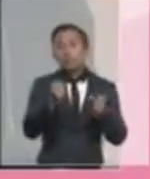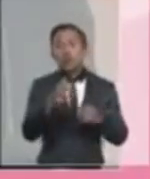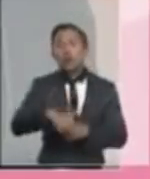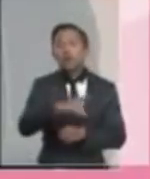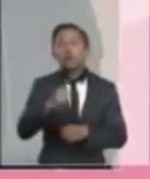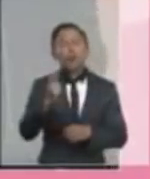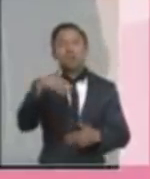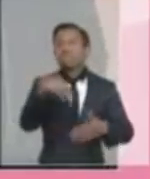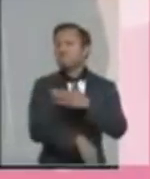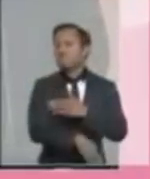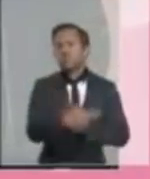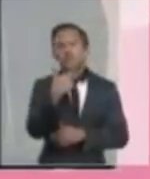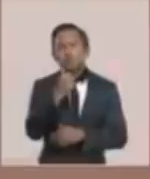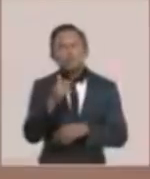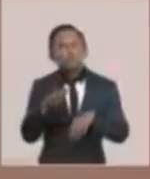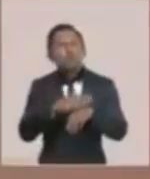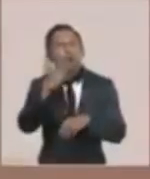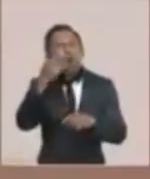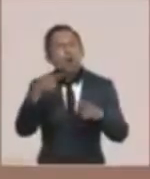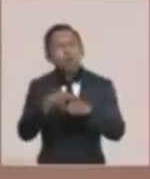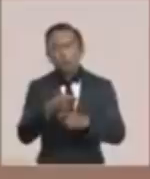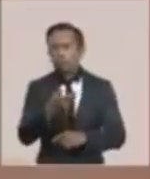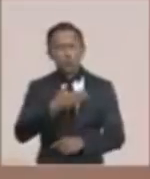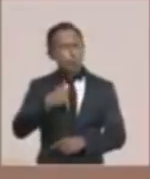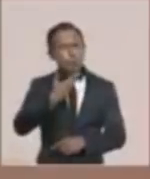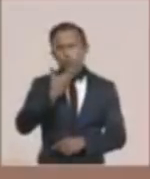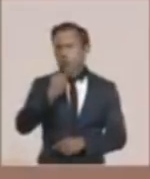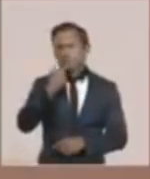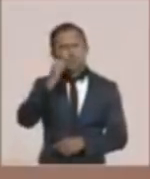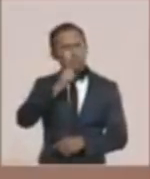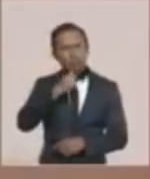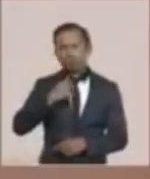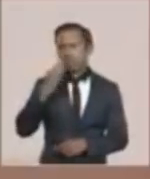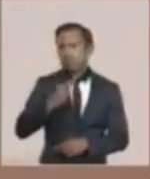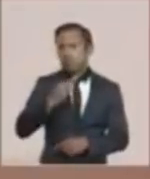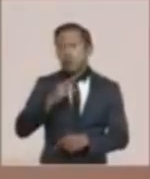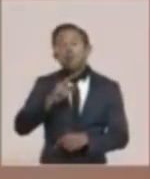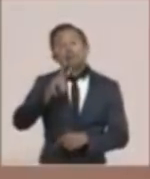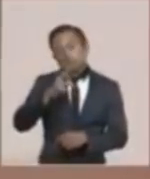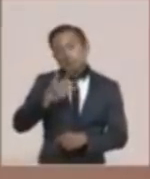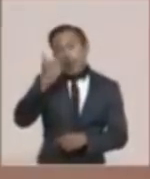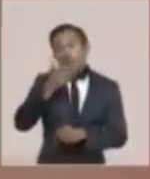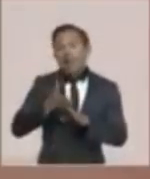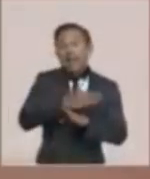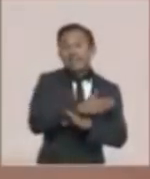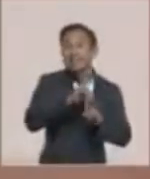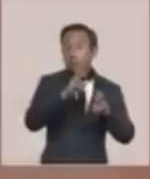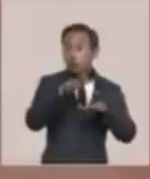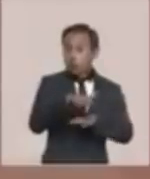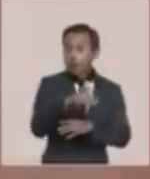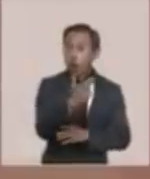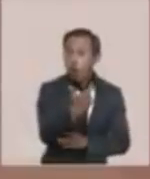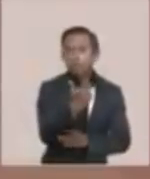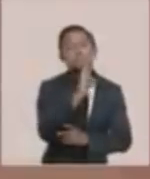presidencia, candidato? Siempre he sido absolutamente consistente. En lo económico no hay duda que estábamos muchísimo mejor. En materia de seguridad,